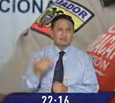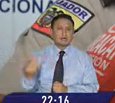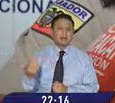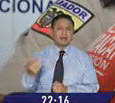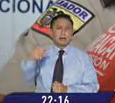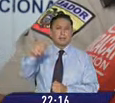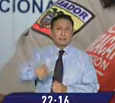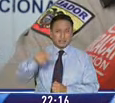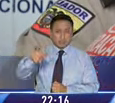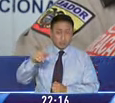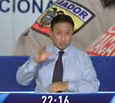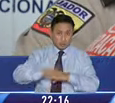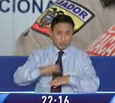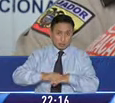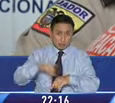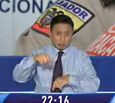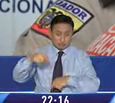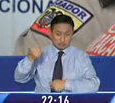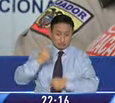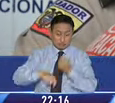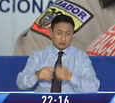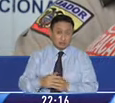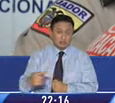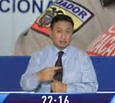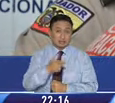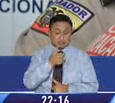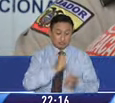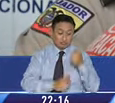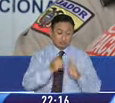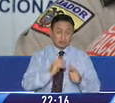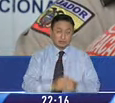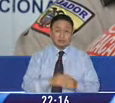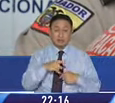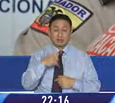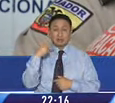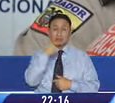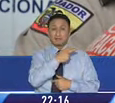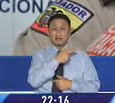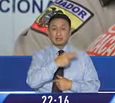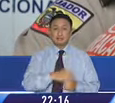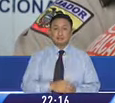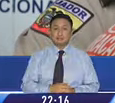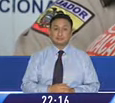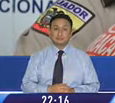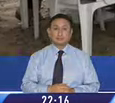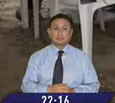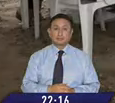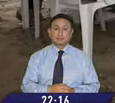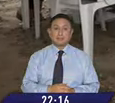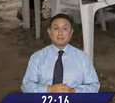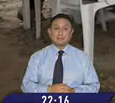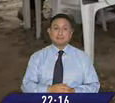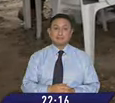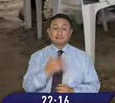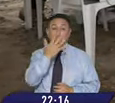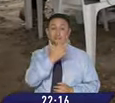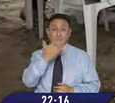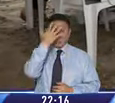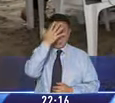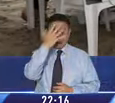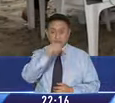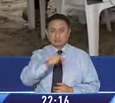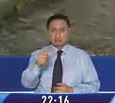las personas responsables que vendieron este licor que aparentemente se encuentra adulterado. Esmeraldas es otra de las